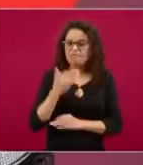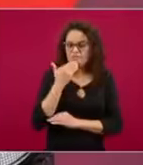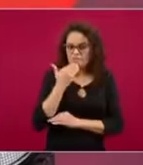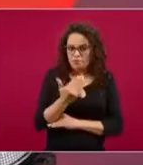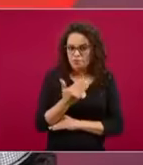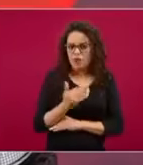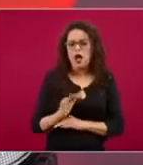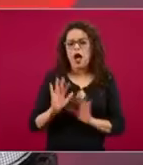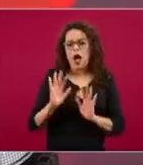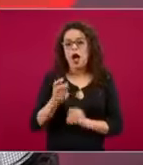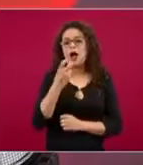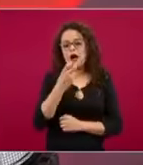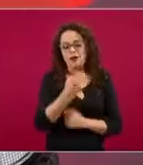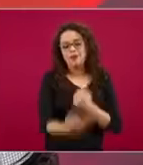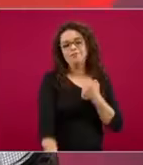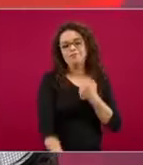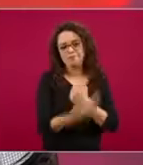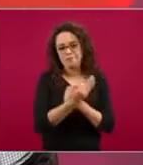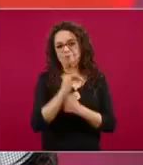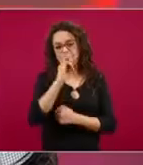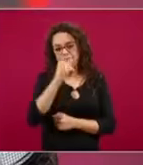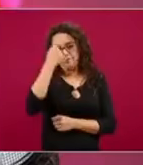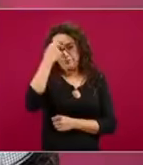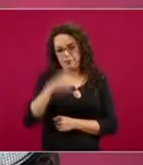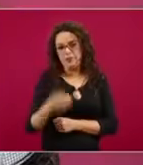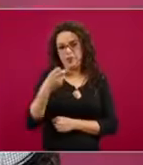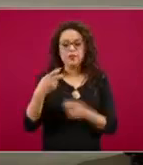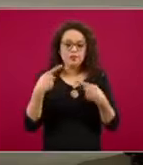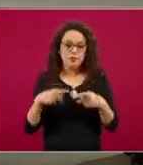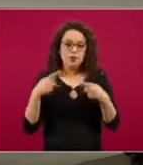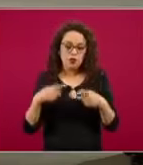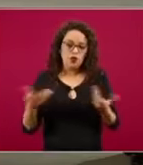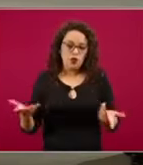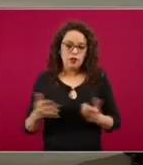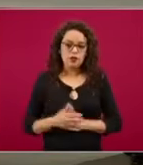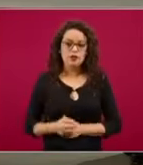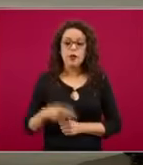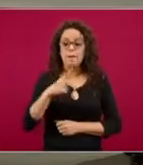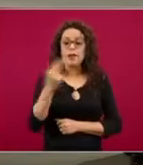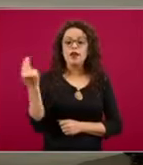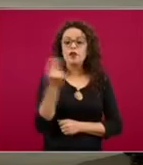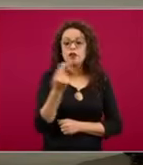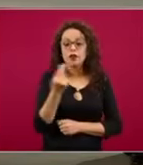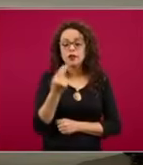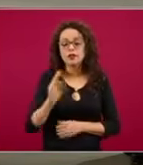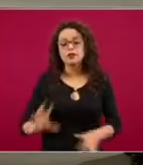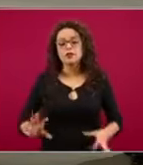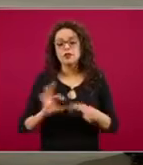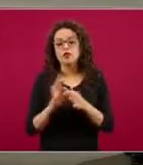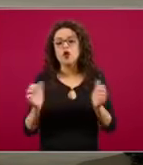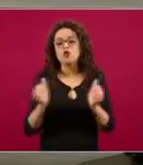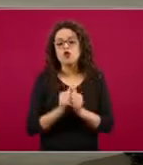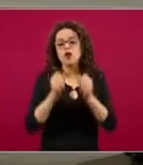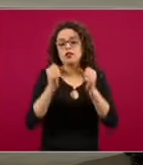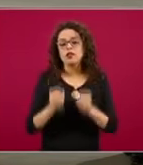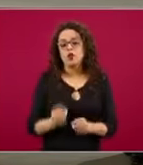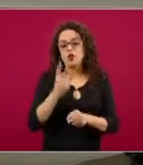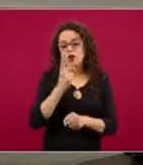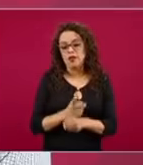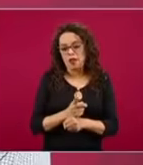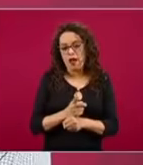por lo tanto la protección que se requiere para una persona, pero esto tiene que ir acompañado de la seguridad, o sea, es decir, no debe de